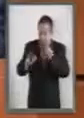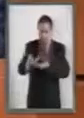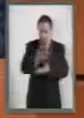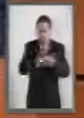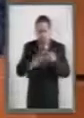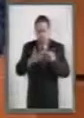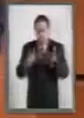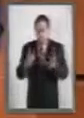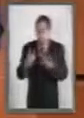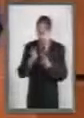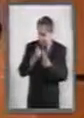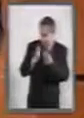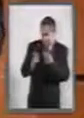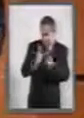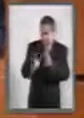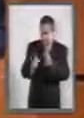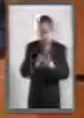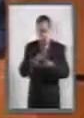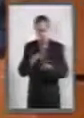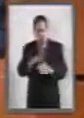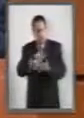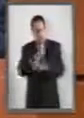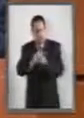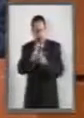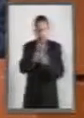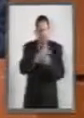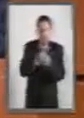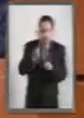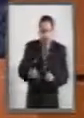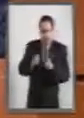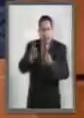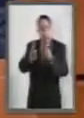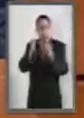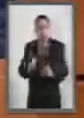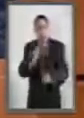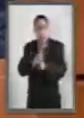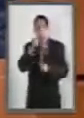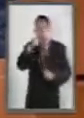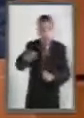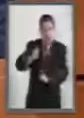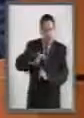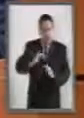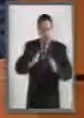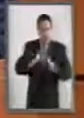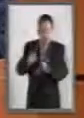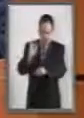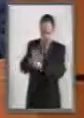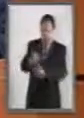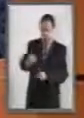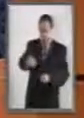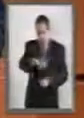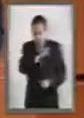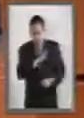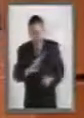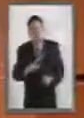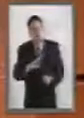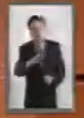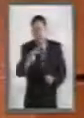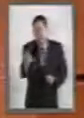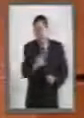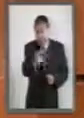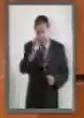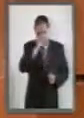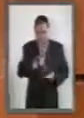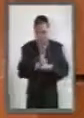la conversación sobre el estatuto jurídico, que le dé certidumbre a las Fuerzas Armadas en una tarea que es necesaria para